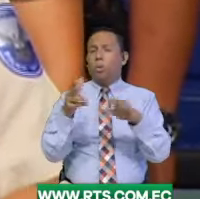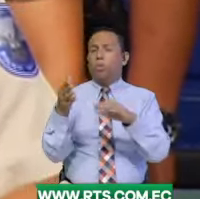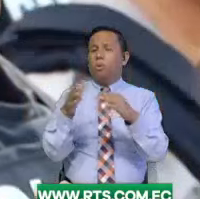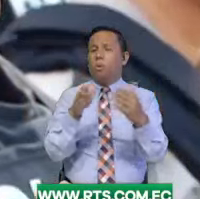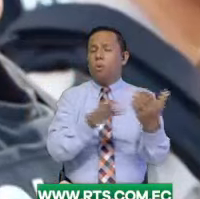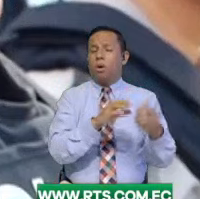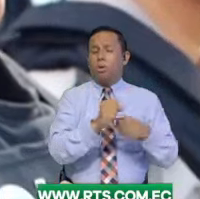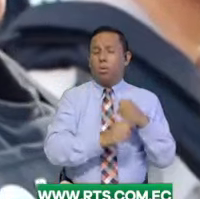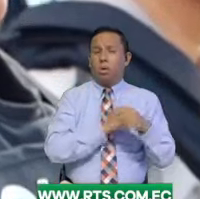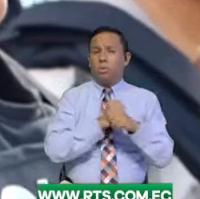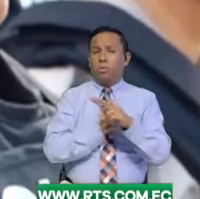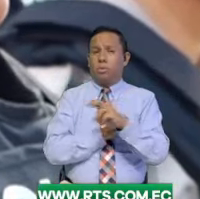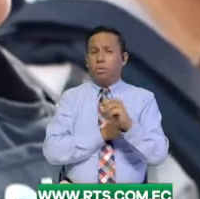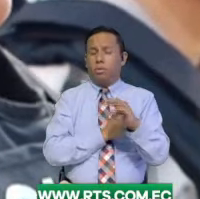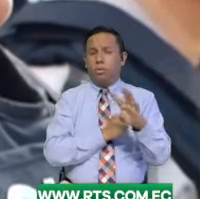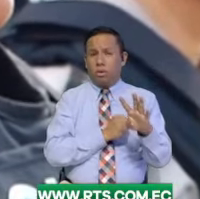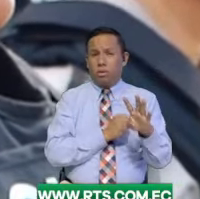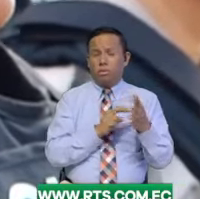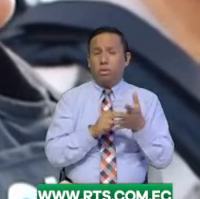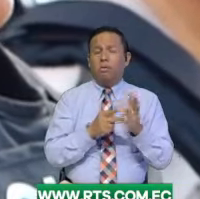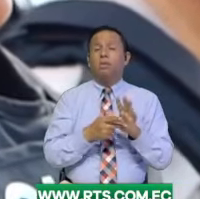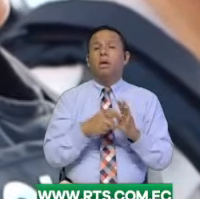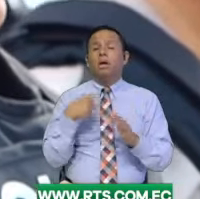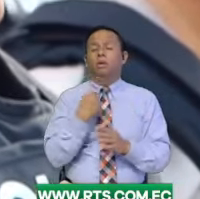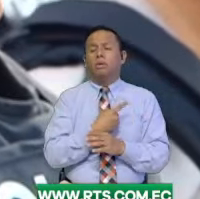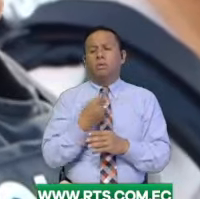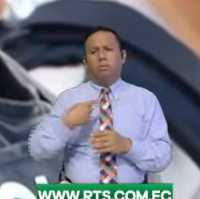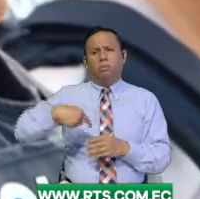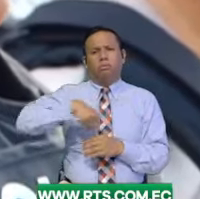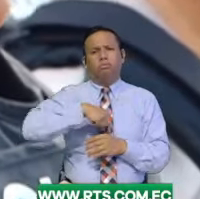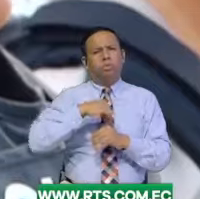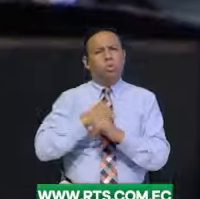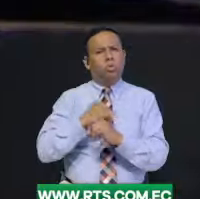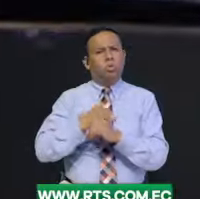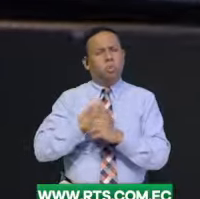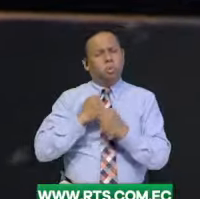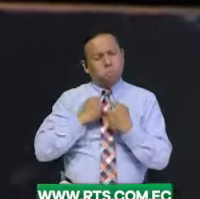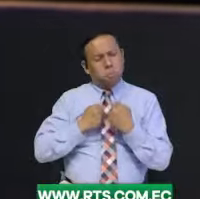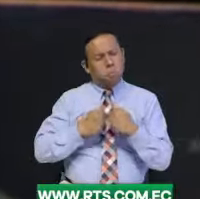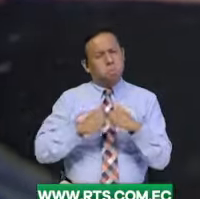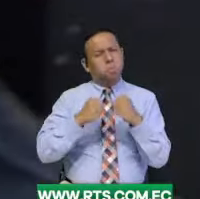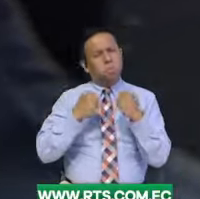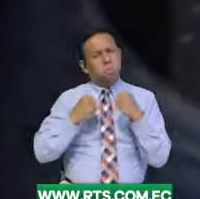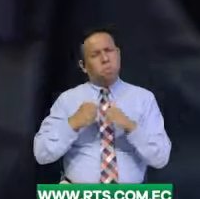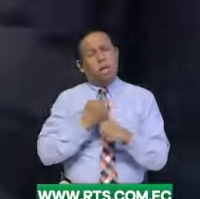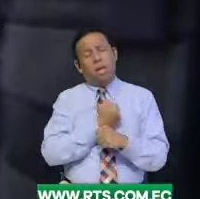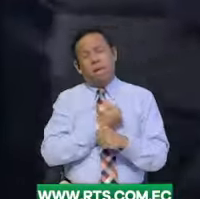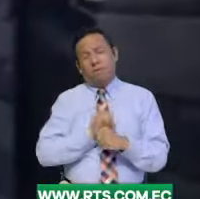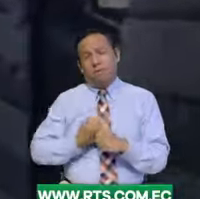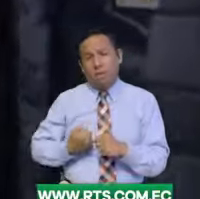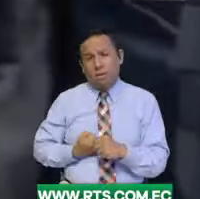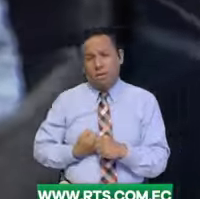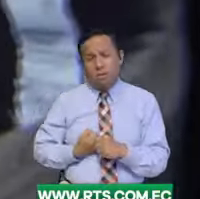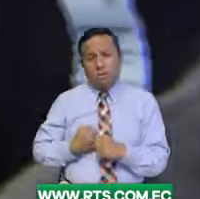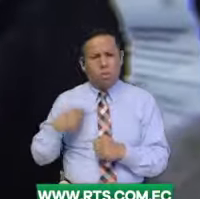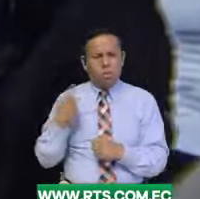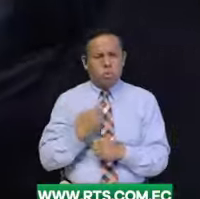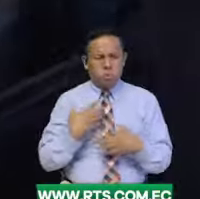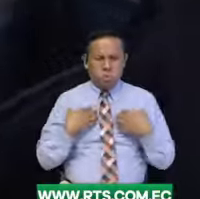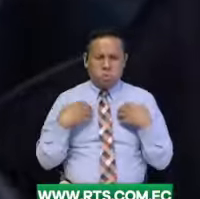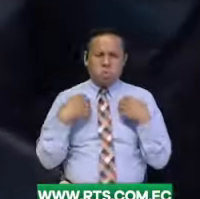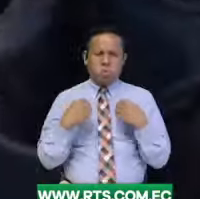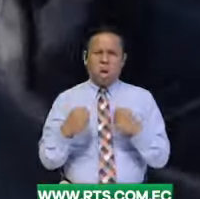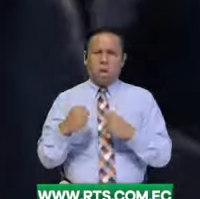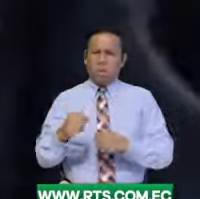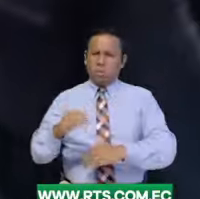año. Es la cuota de sacrificio que esta institución ha puesto y que es el fiel reflejo de la valentía y compromiso de